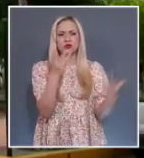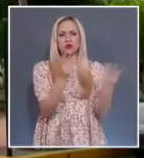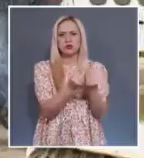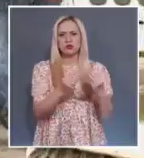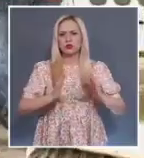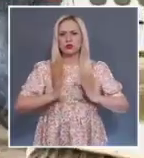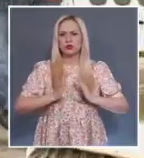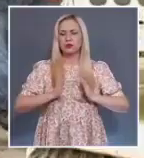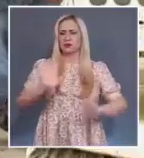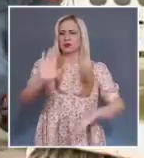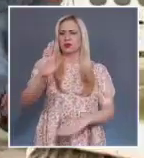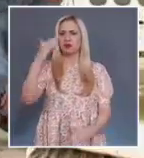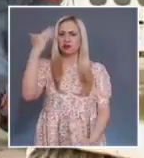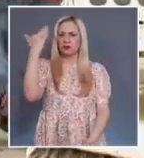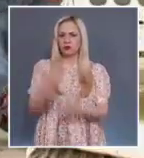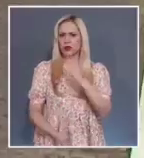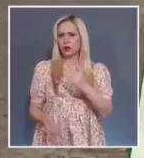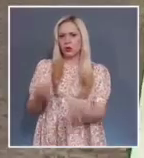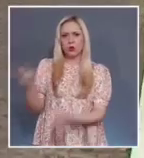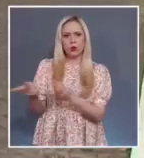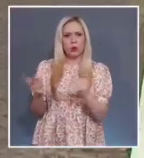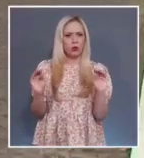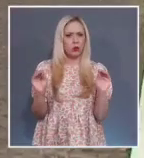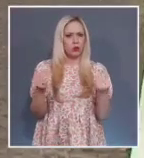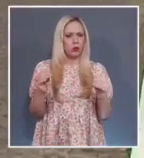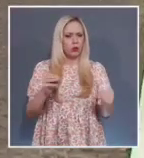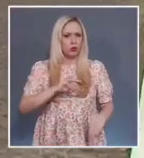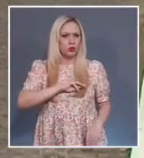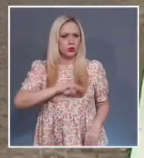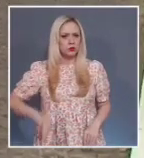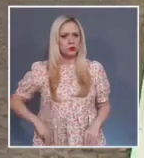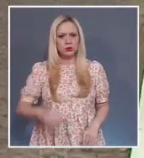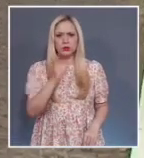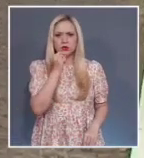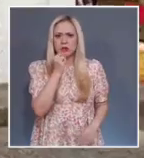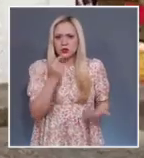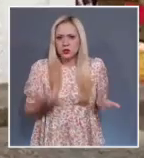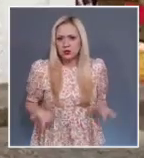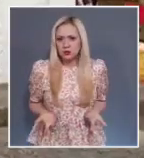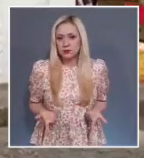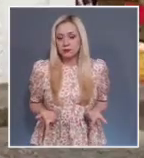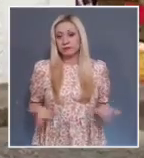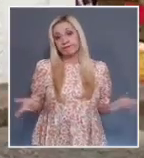autoridades civiles municipales para el canal del poder judicial de la federación Mario López Peña